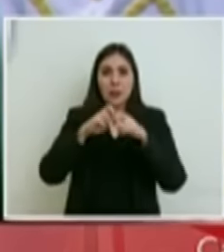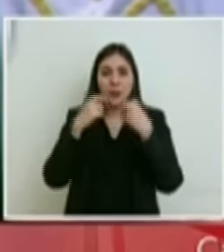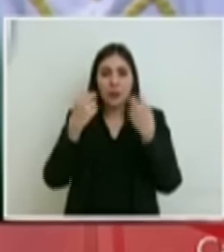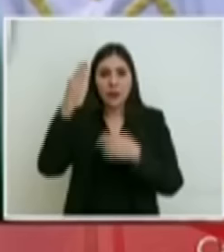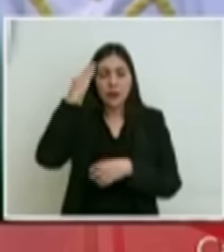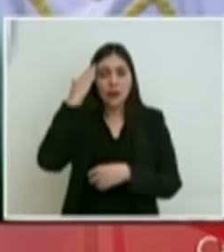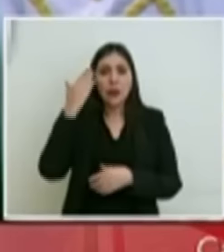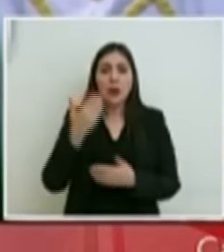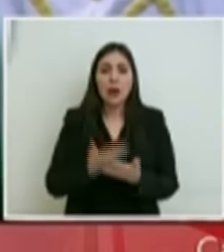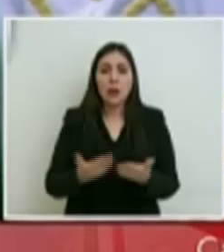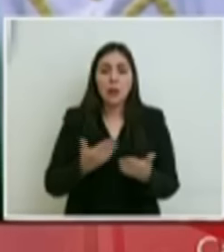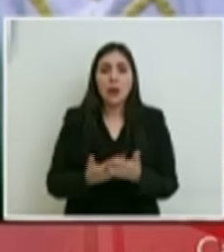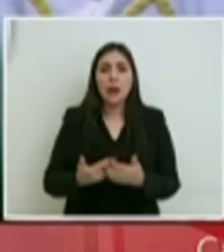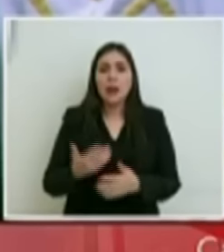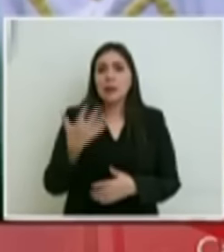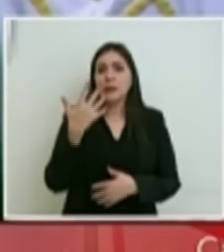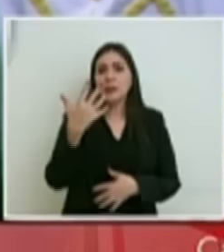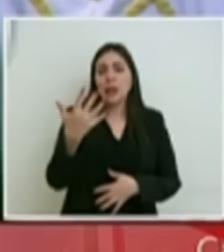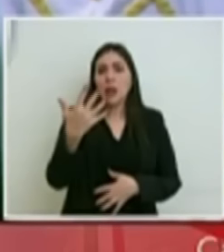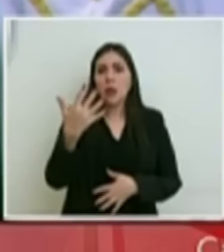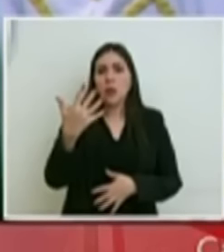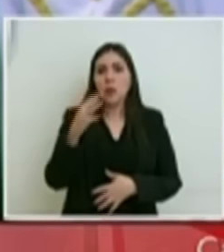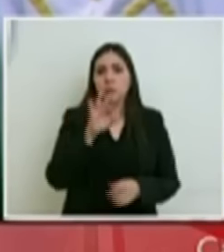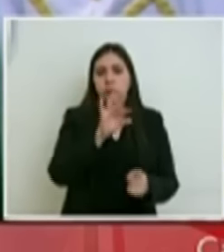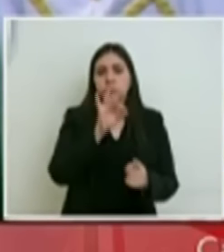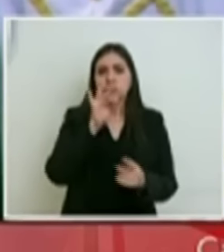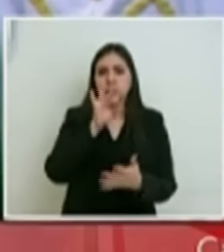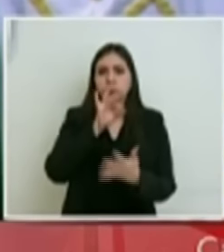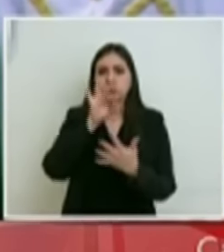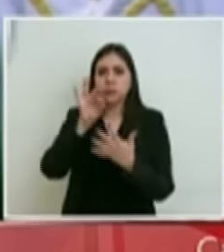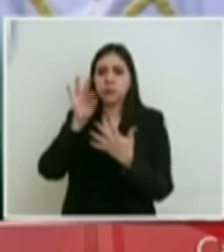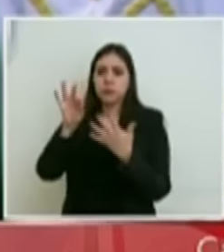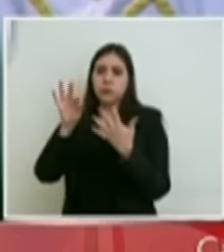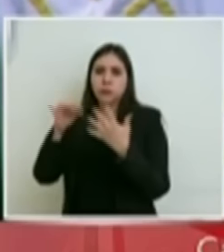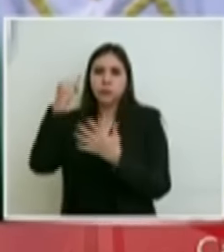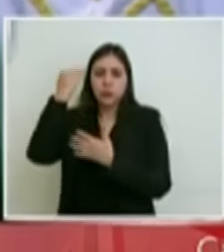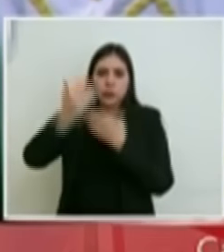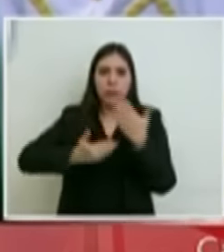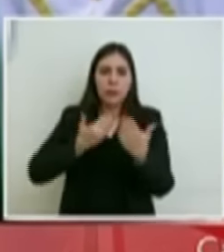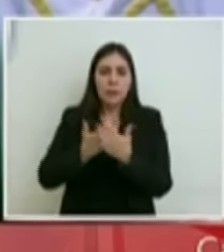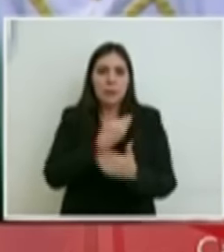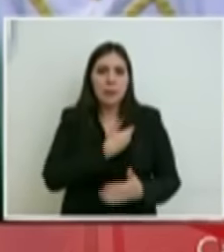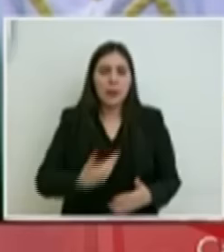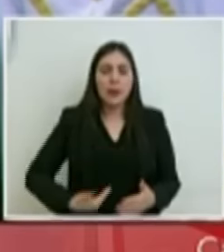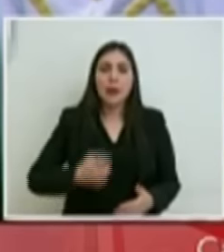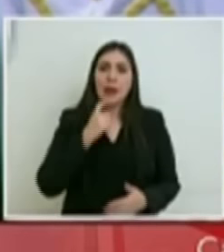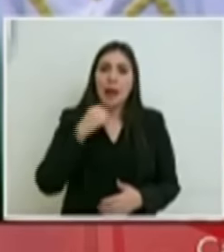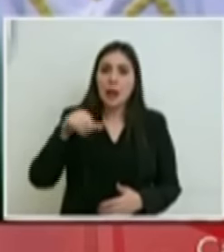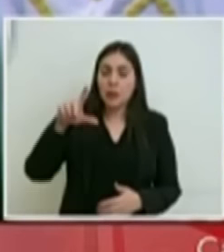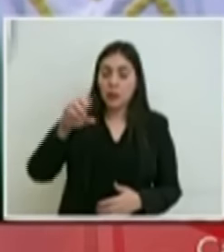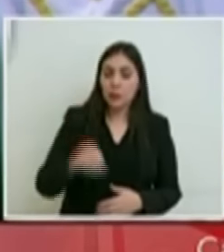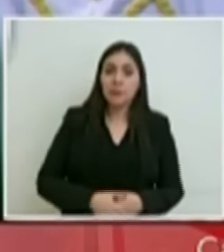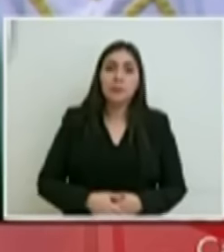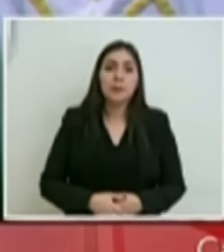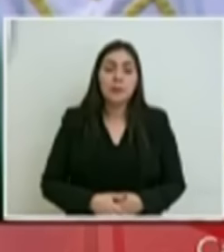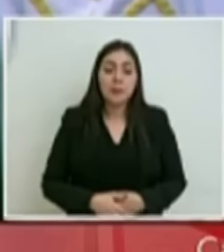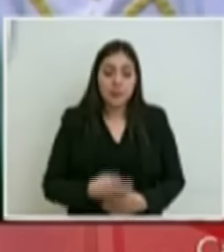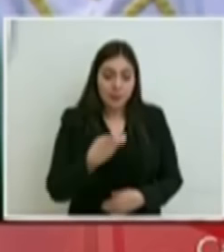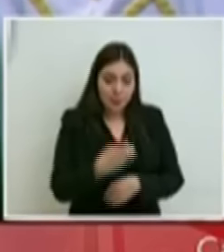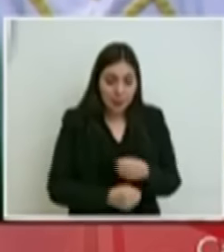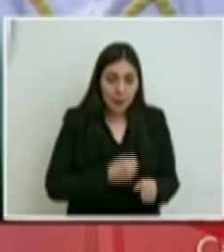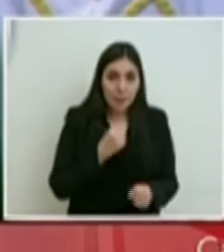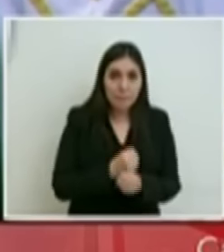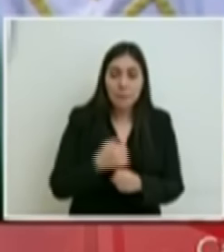propuestos por el presidente López Obrador. Entre este año y el próximo tendrán que